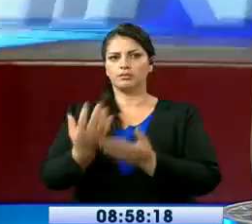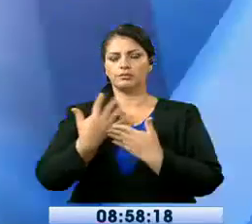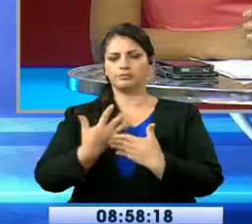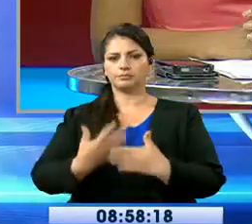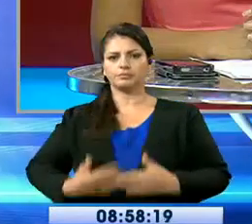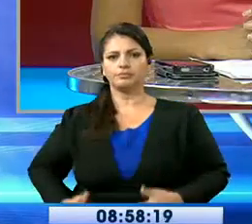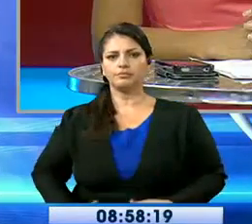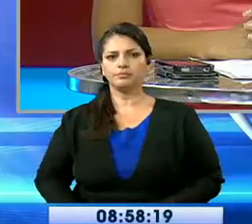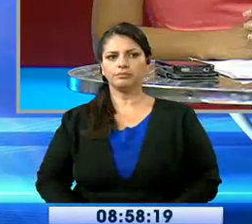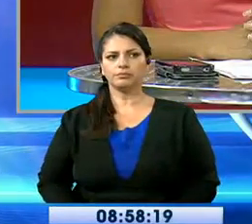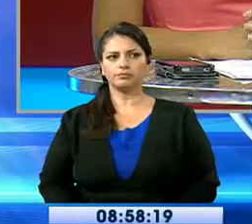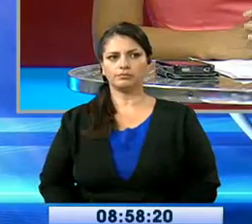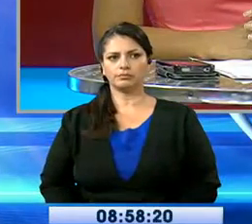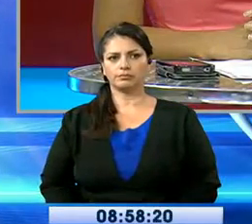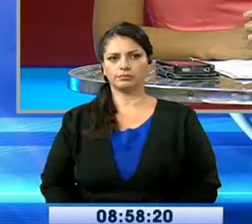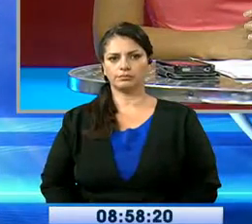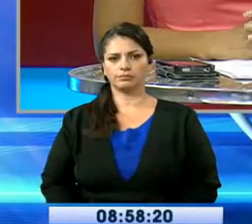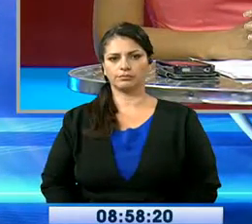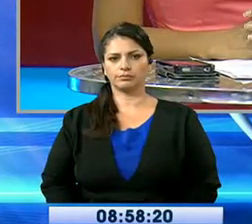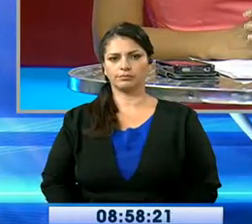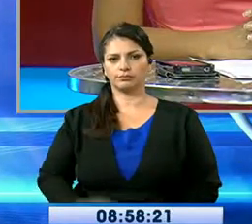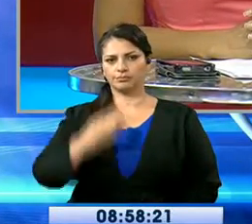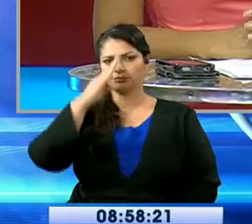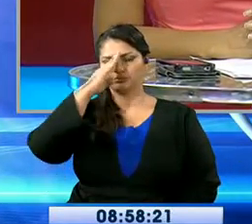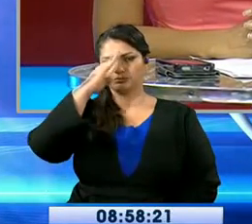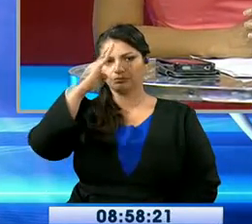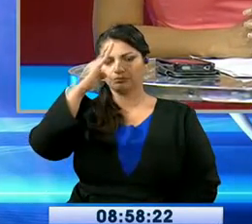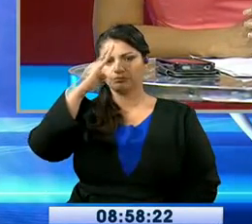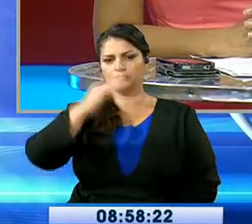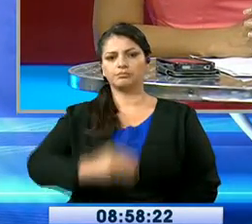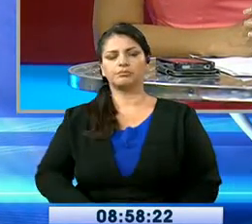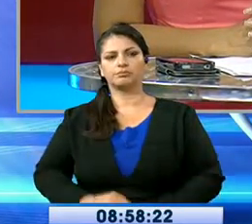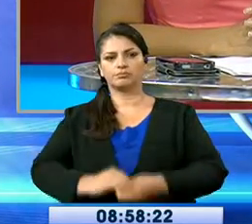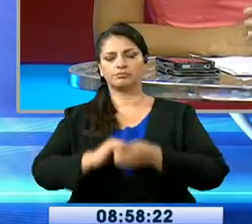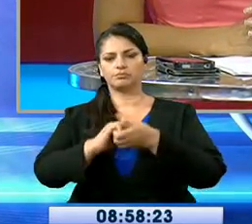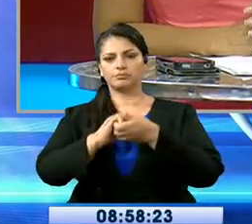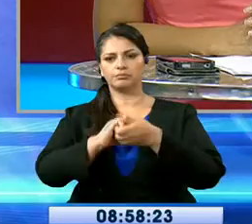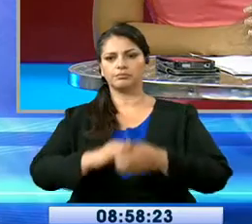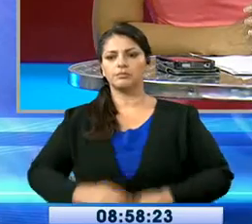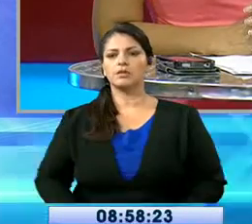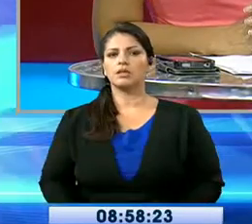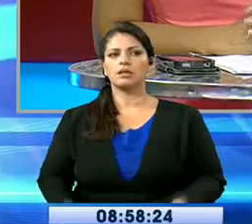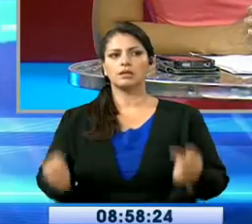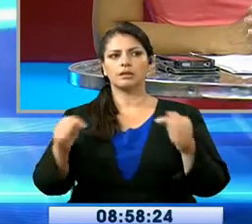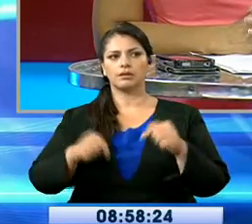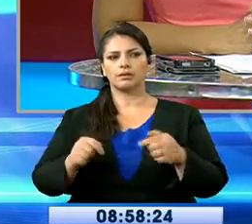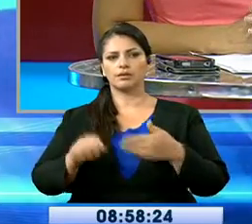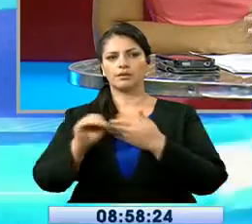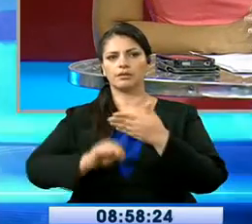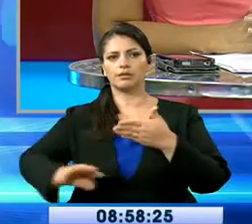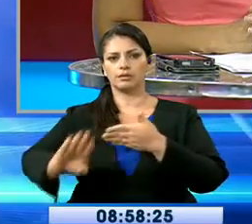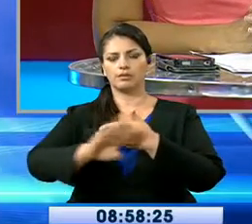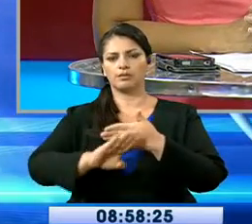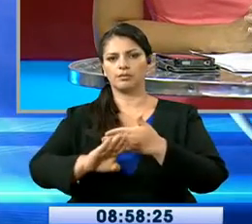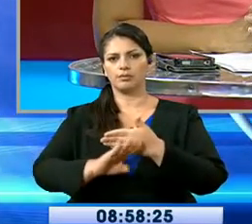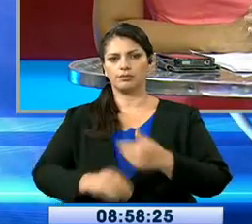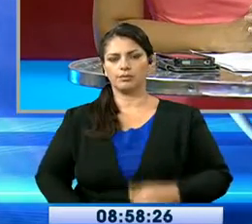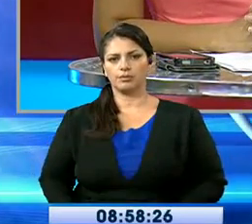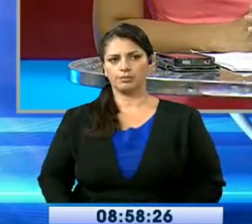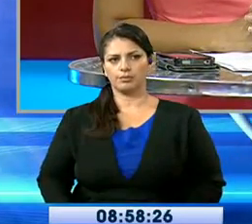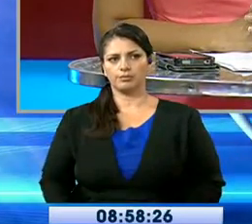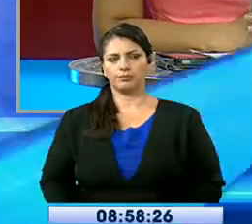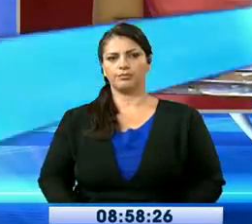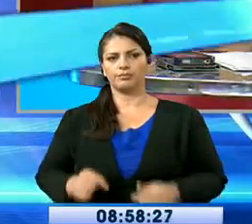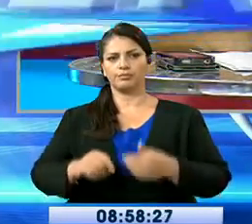ahora. Hola, ¿qué tal? Muy buenos días, Roselena, amigos televidentes. Les cuento que donde yo aquí me encuentro, bueno, ese es el